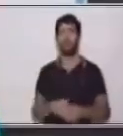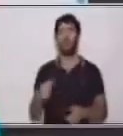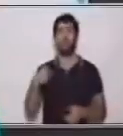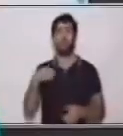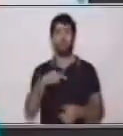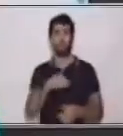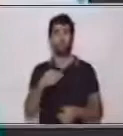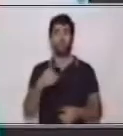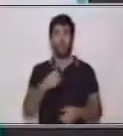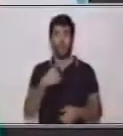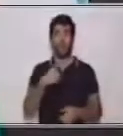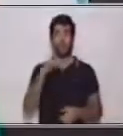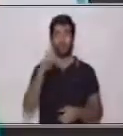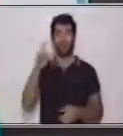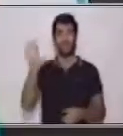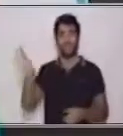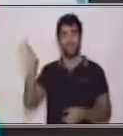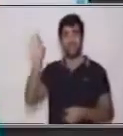llama Bartolito.